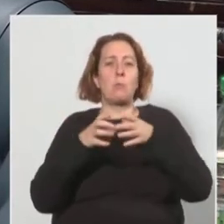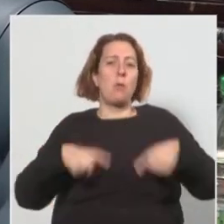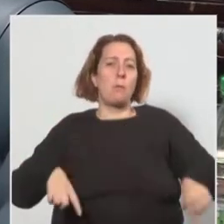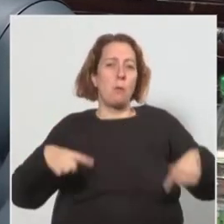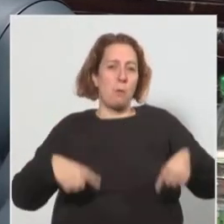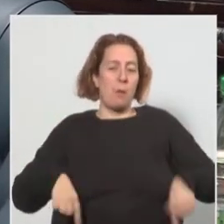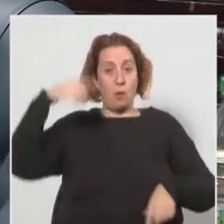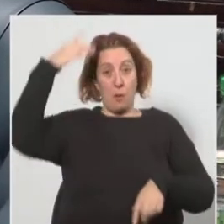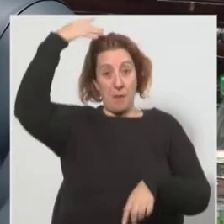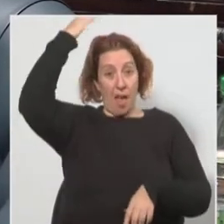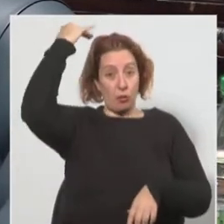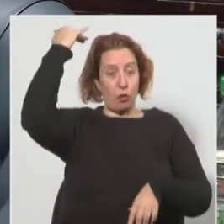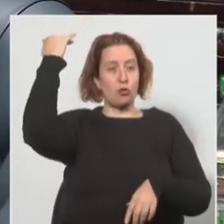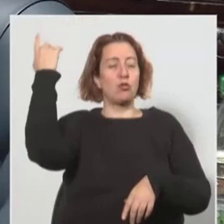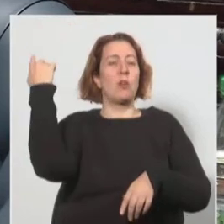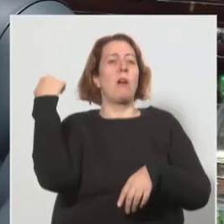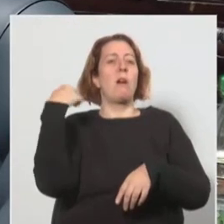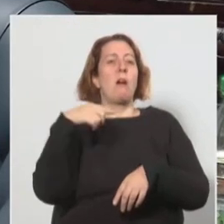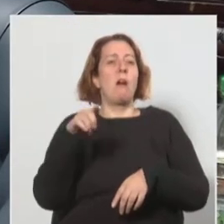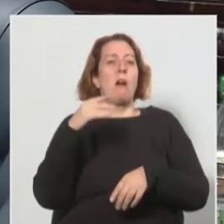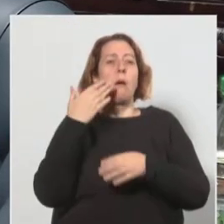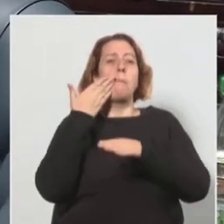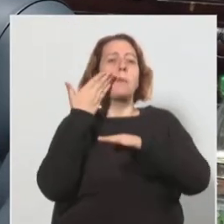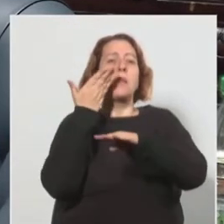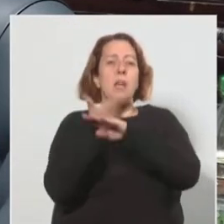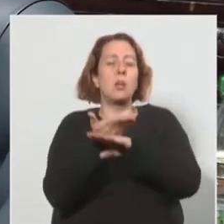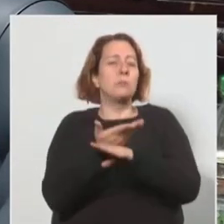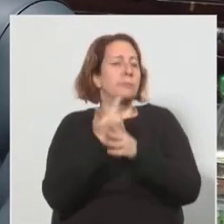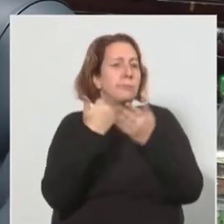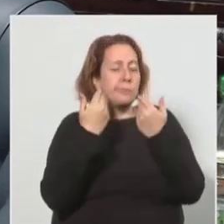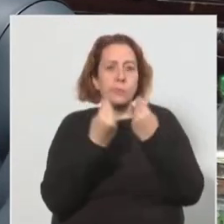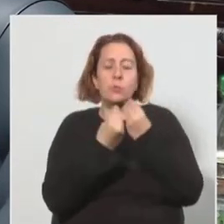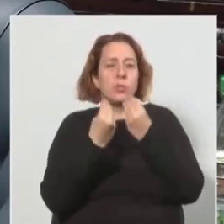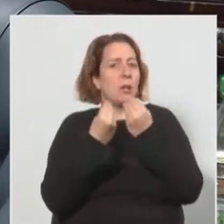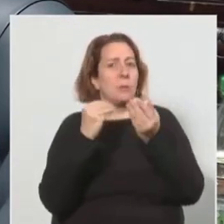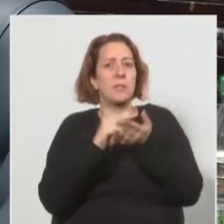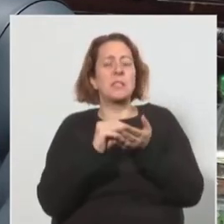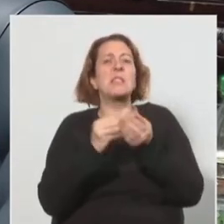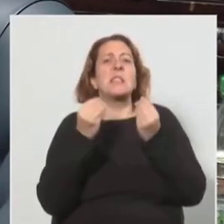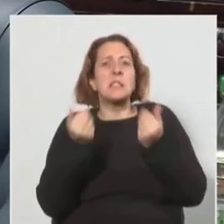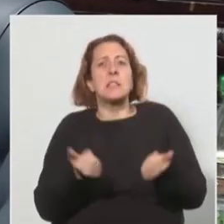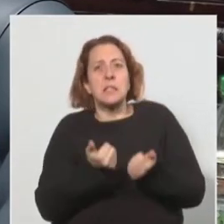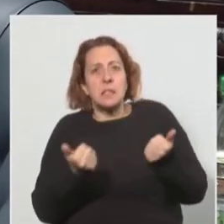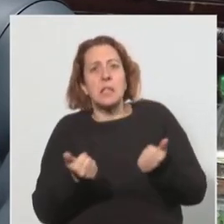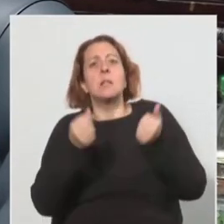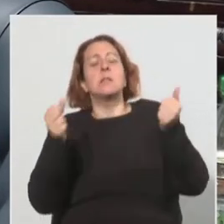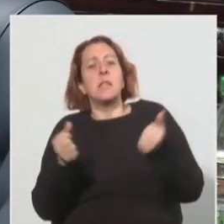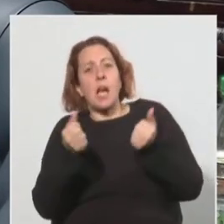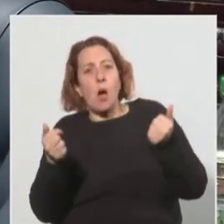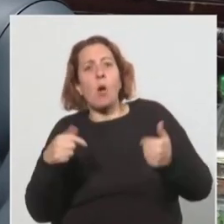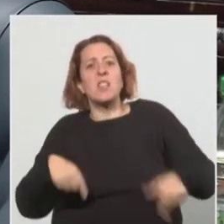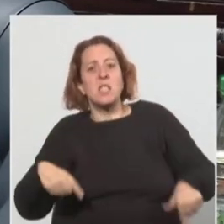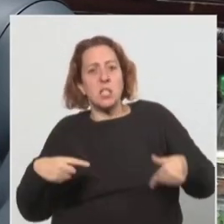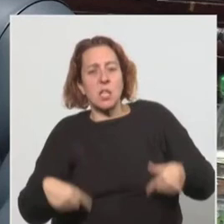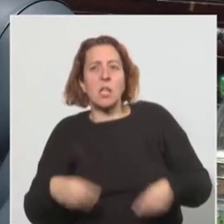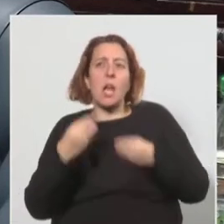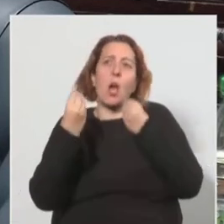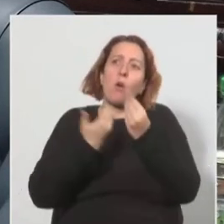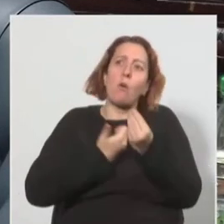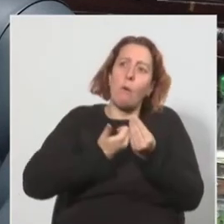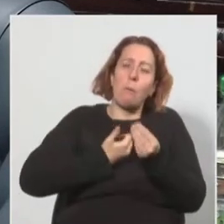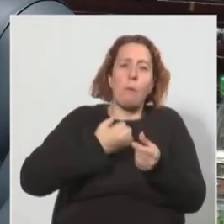Emiratos solicitaron instrucciones reiteradamente a la Cancillería acerca de